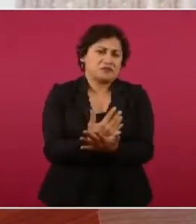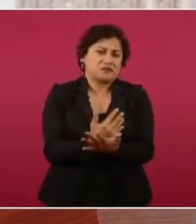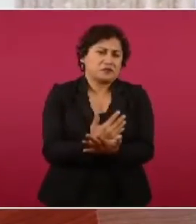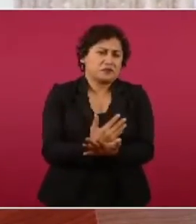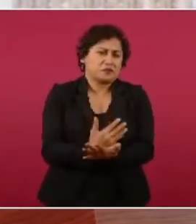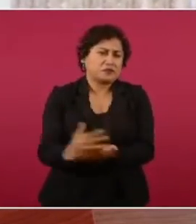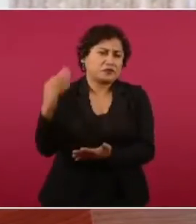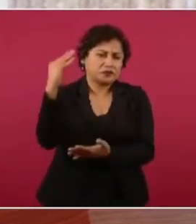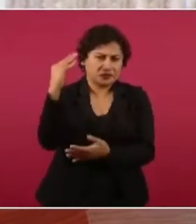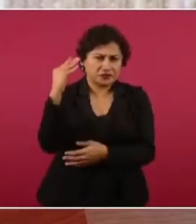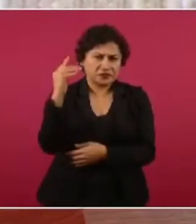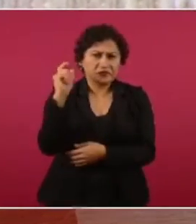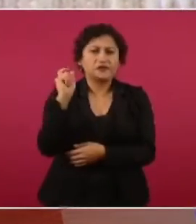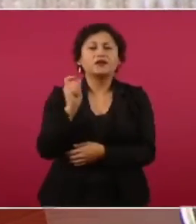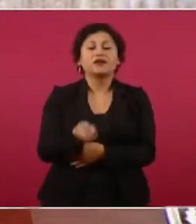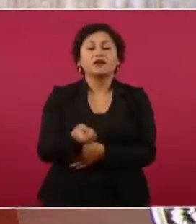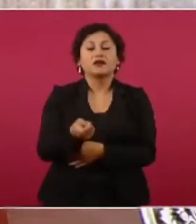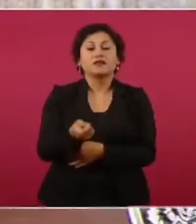de que